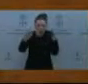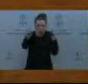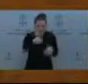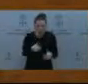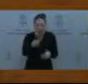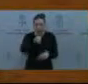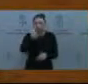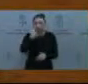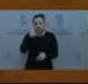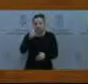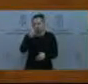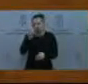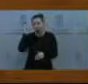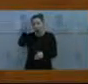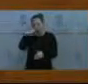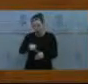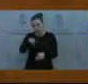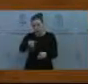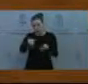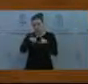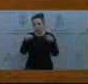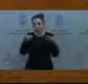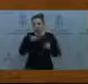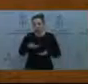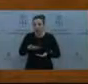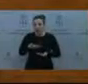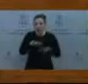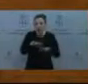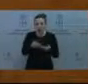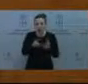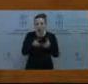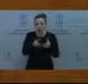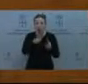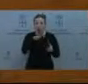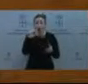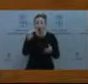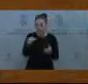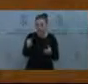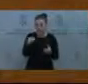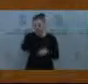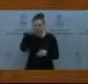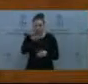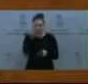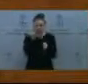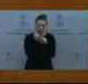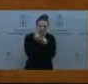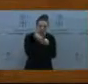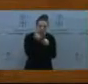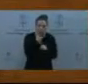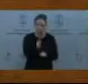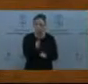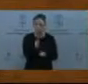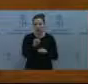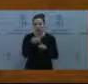prestar auxilio a esos jóvenes padres que trabajan y lo hacen fuera de su hogar. Por